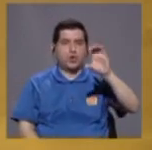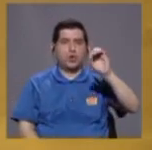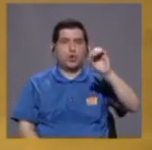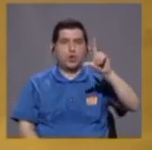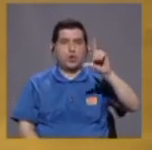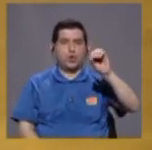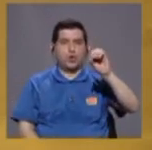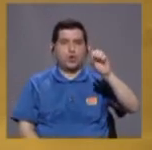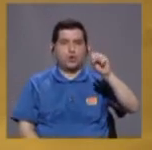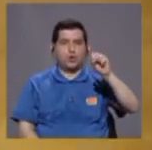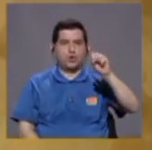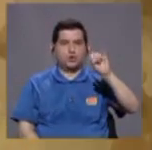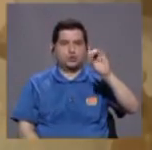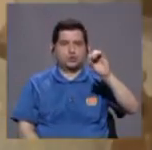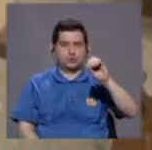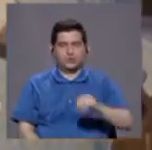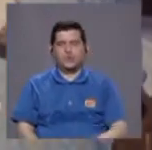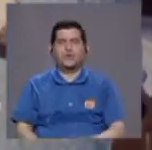algo que